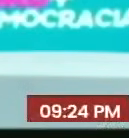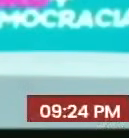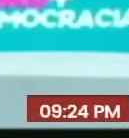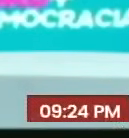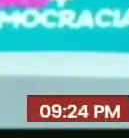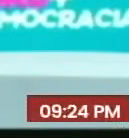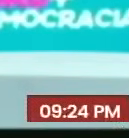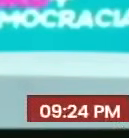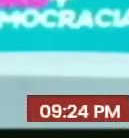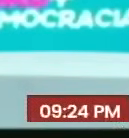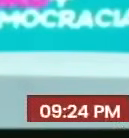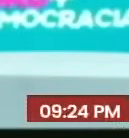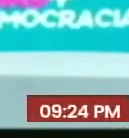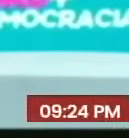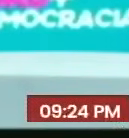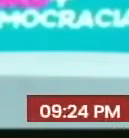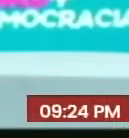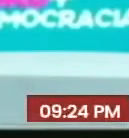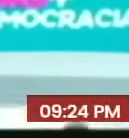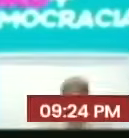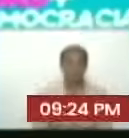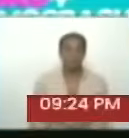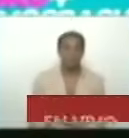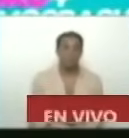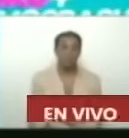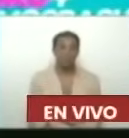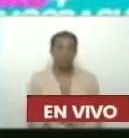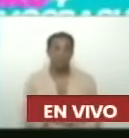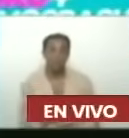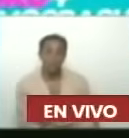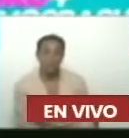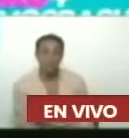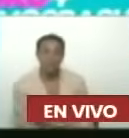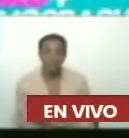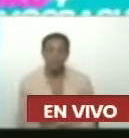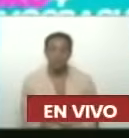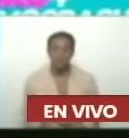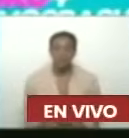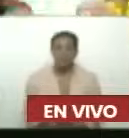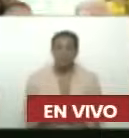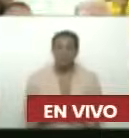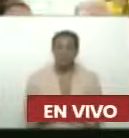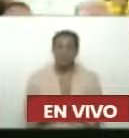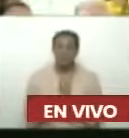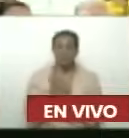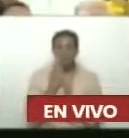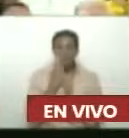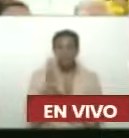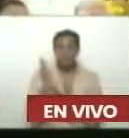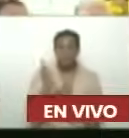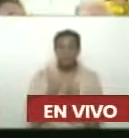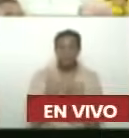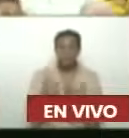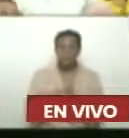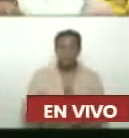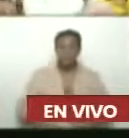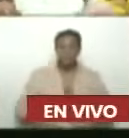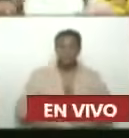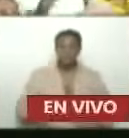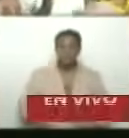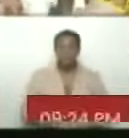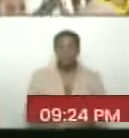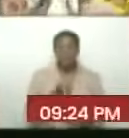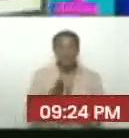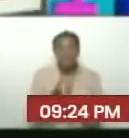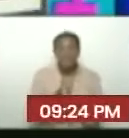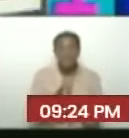Excelente toda la movilización popular de campaña y esta semana al remate de casa por